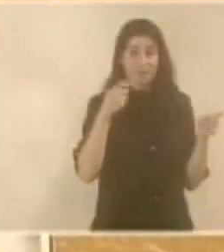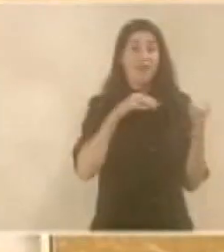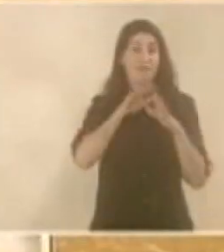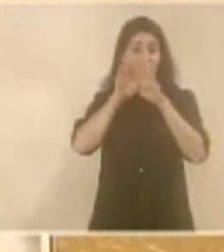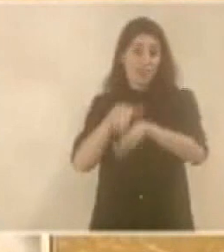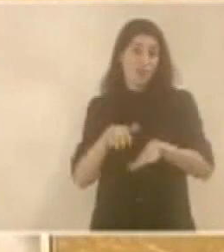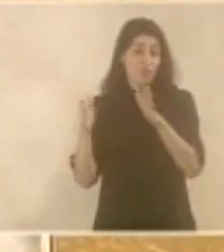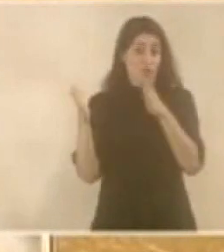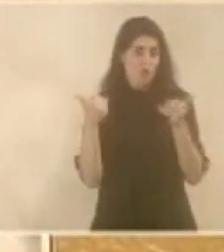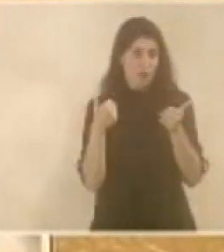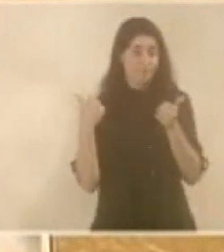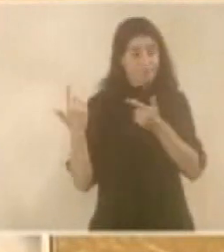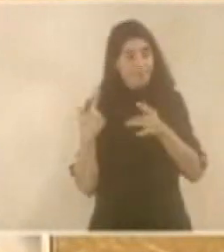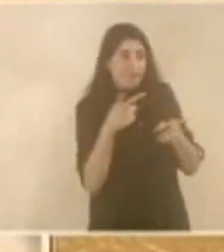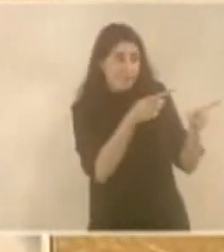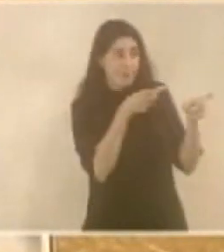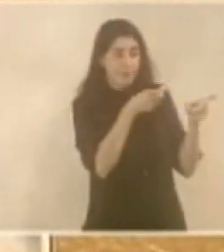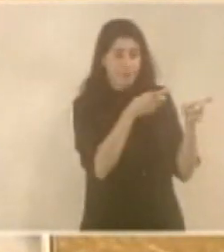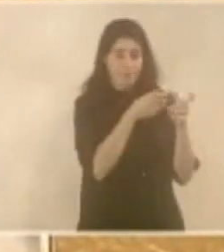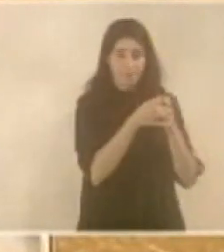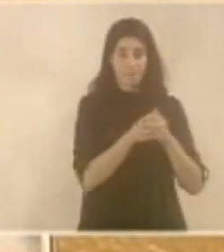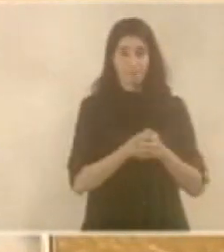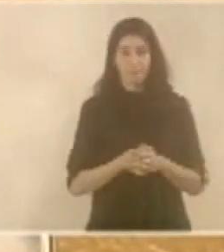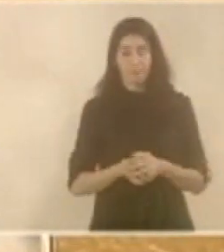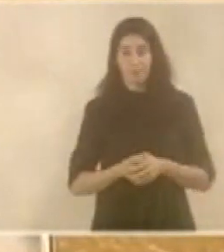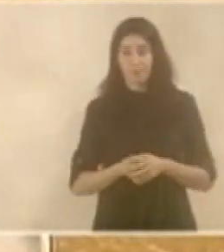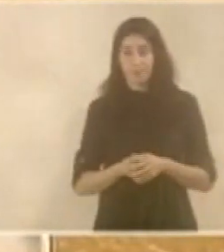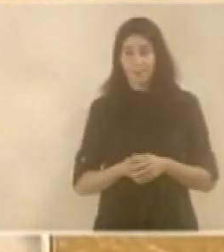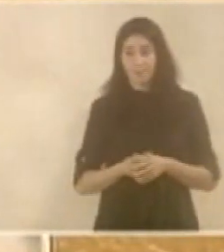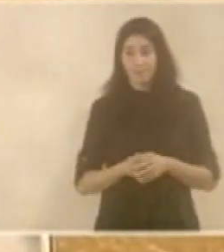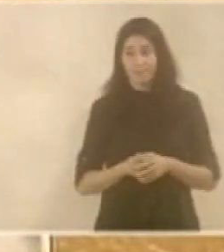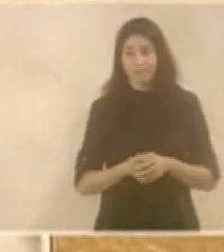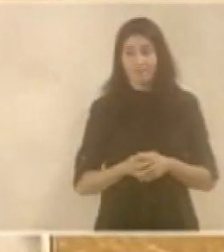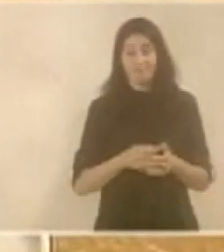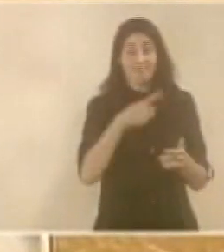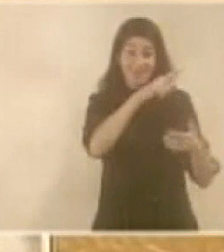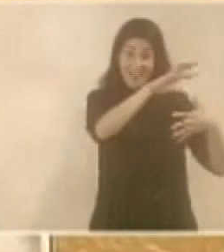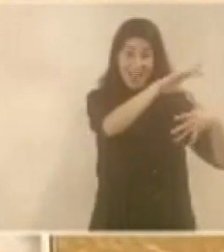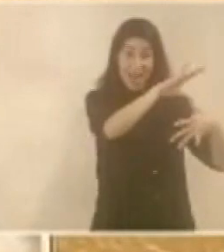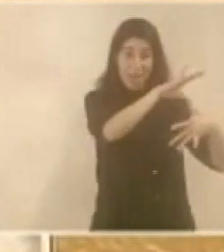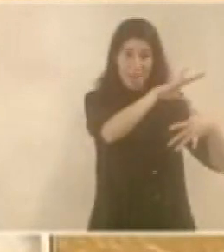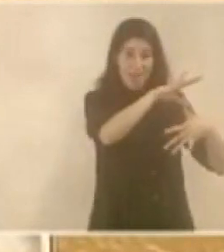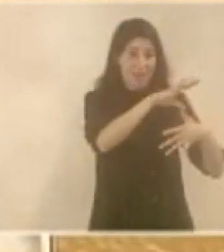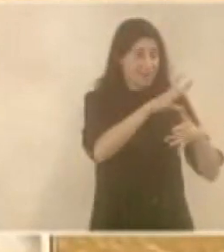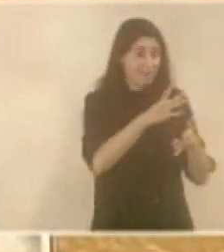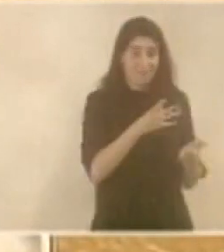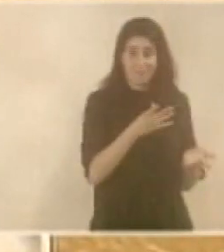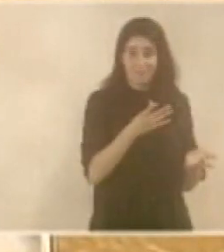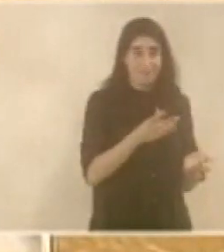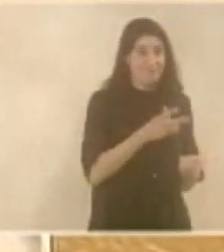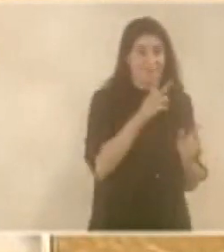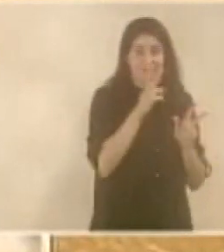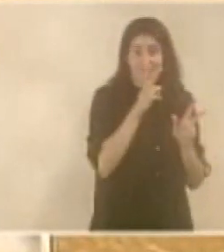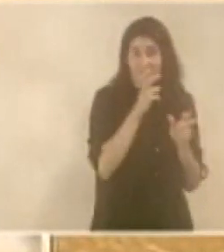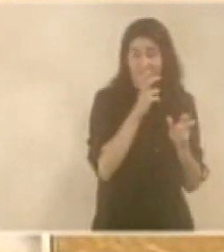por nosotros. La derrota en Hispanoamérica tuvo graves consecuencias económicas. Perdimos